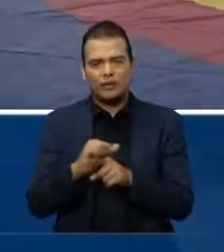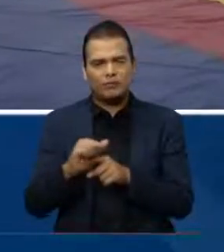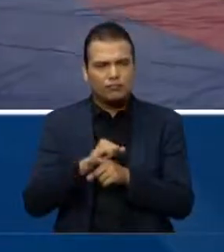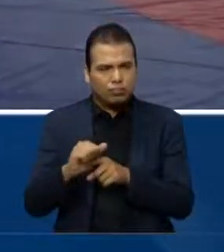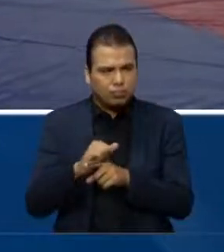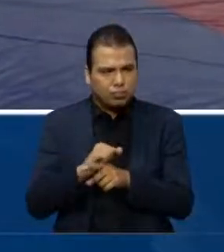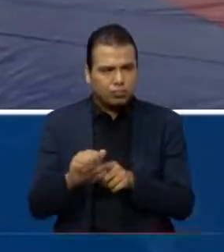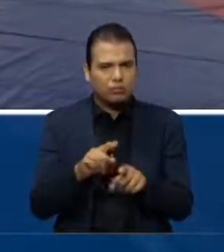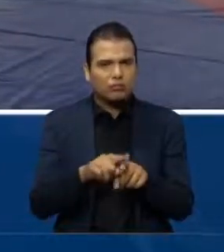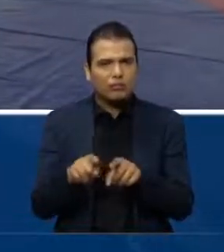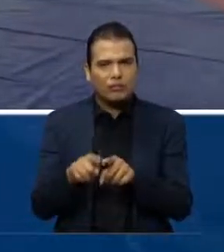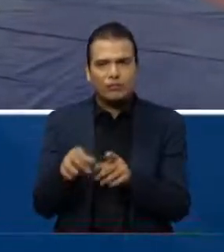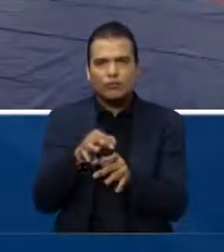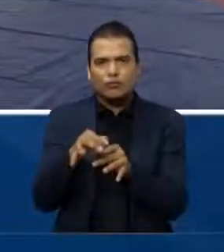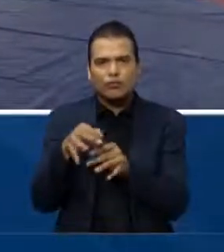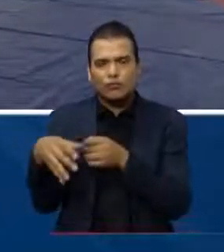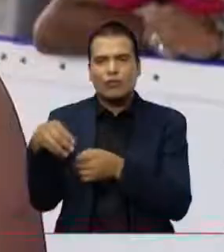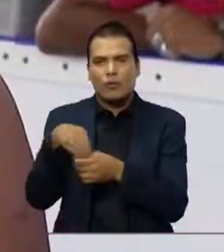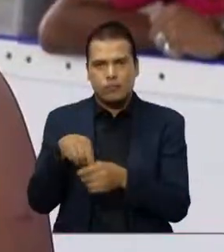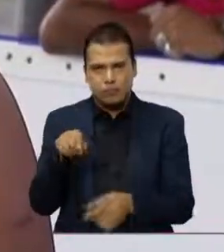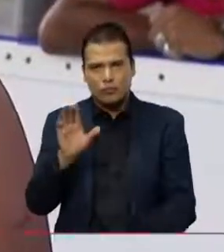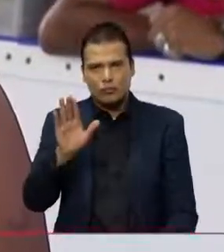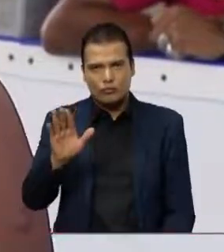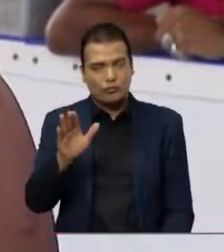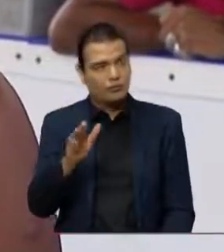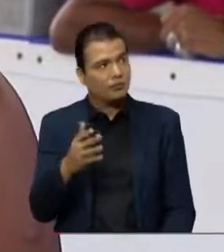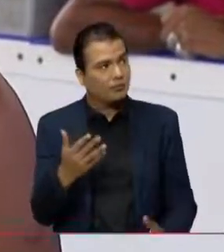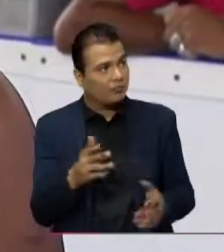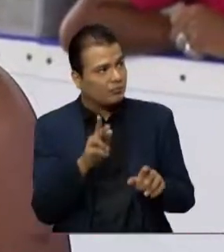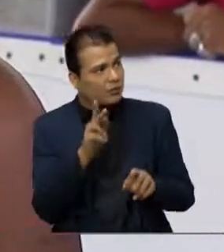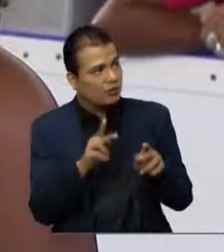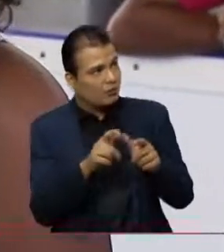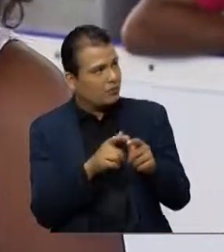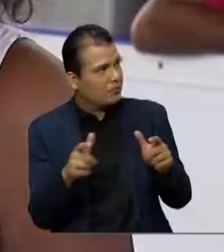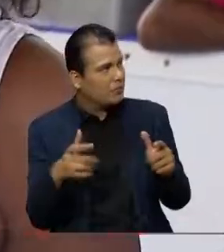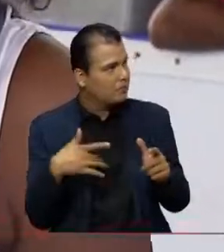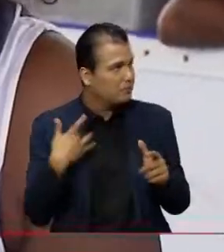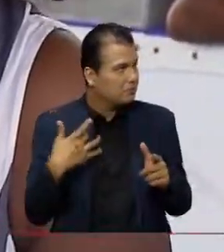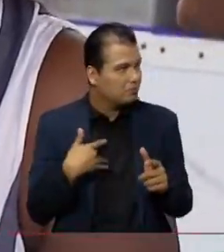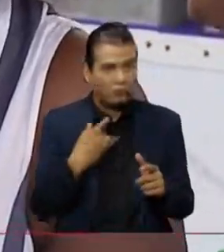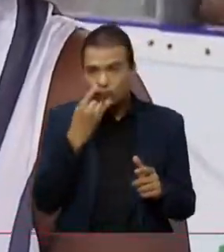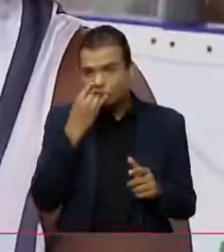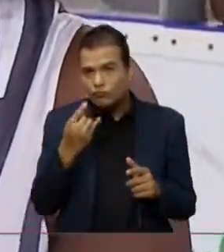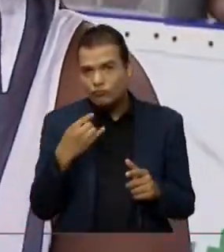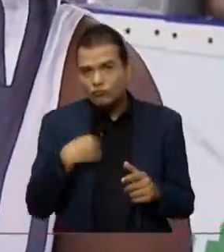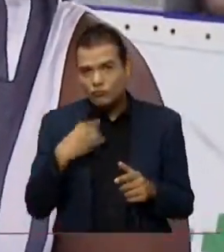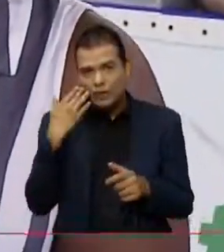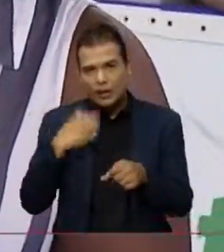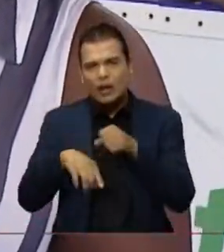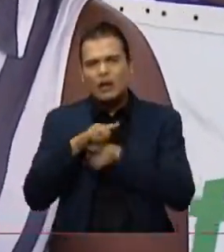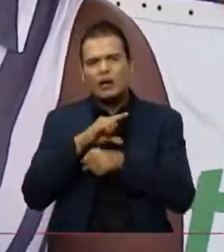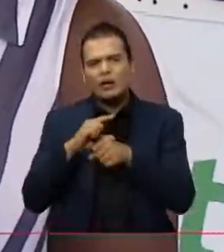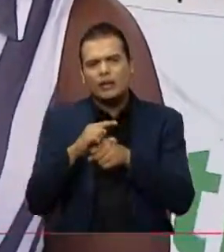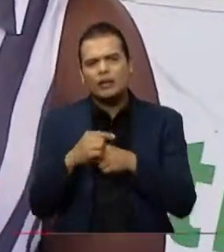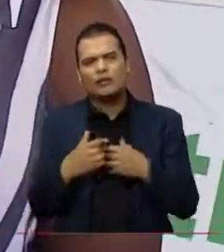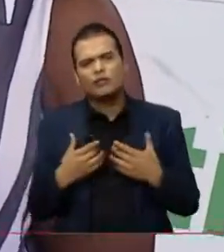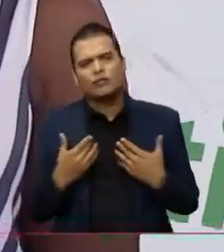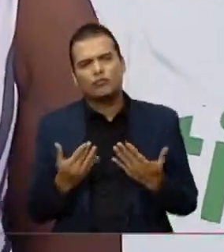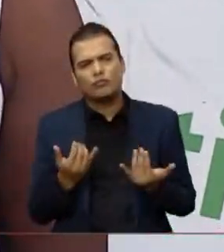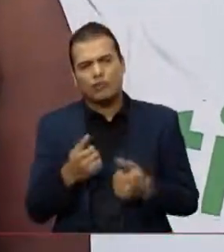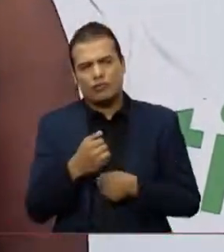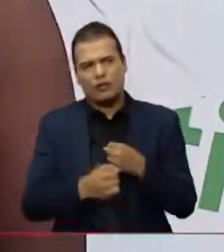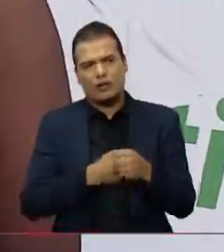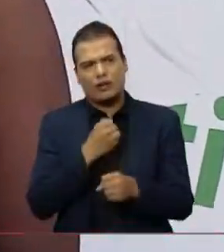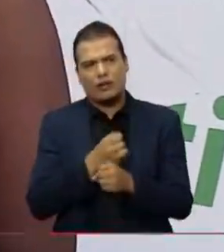en algunos municipios cercanos. Ministra, muchas personas le interesa el tema de la Liga Femenina. ¿Cómo avanza este tema